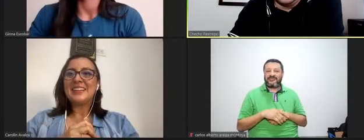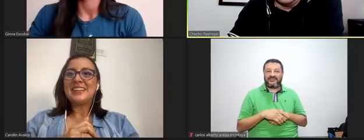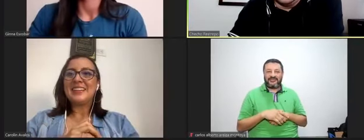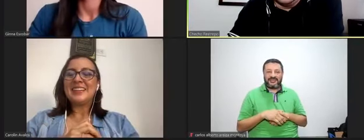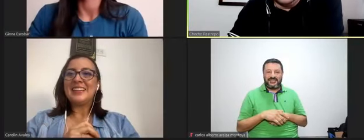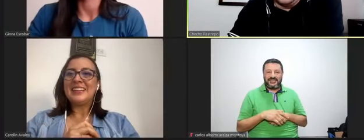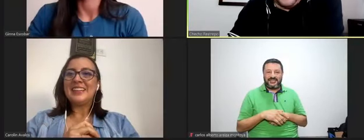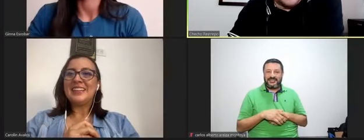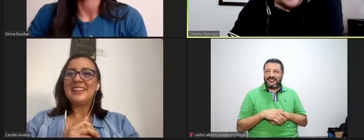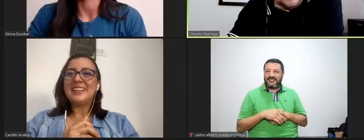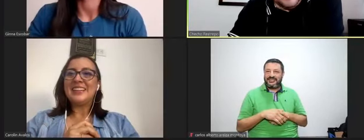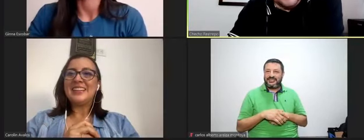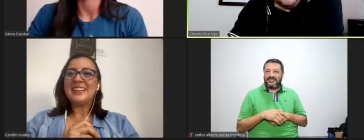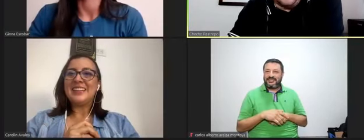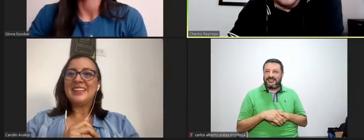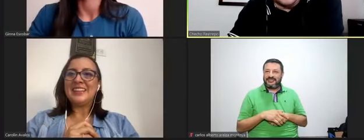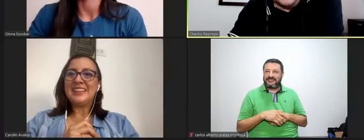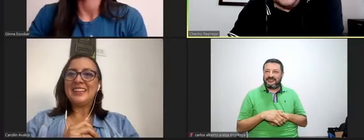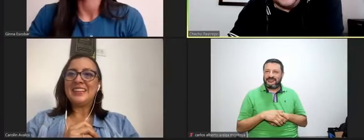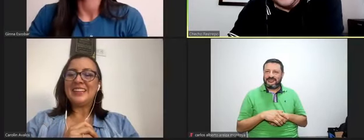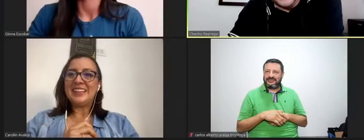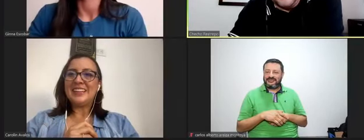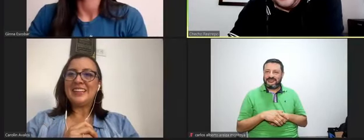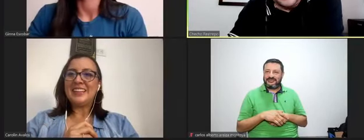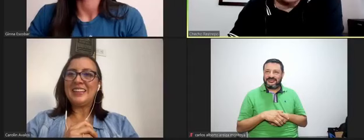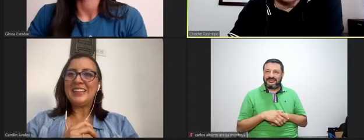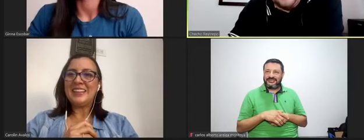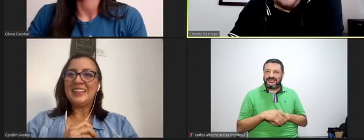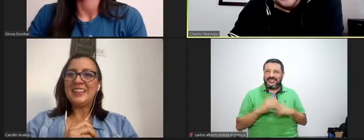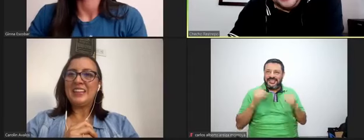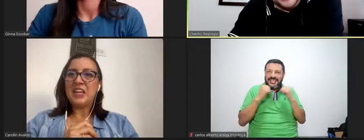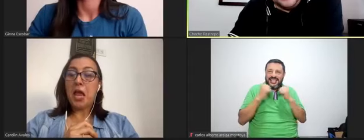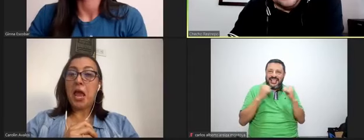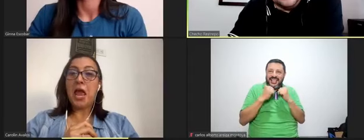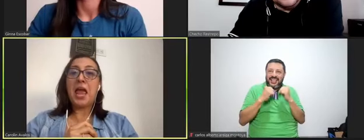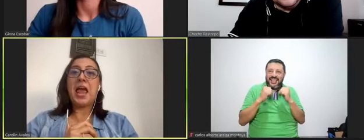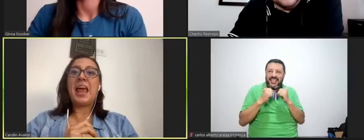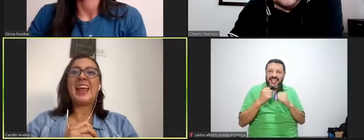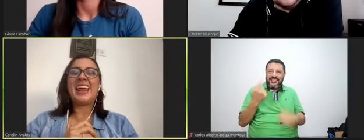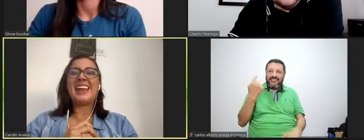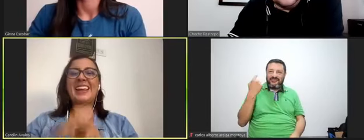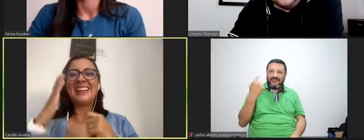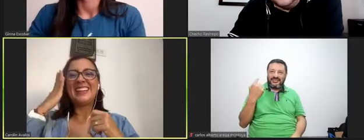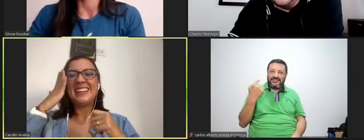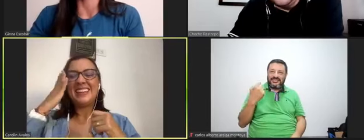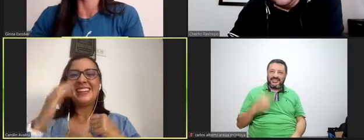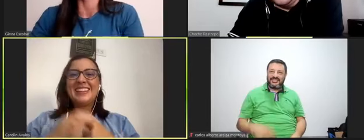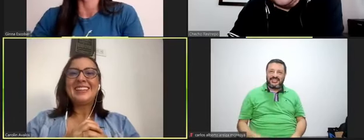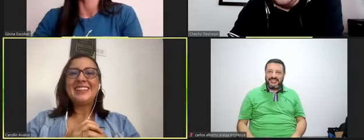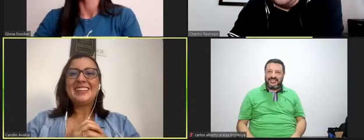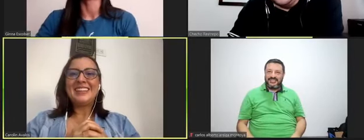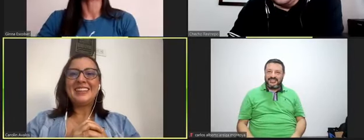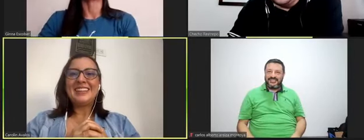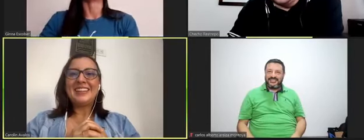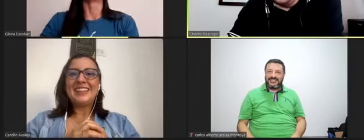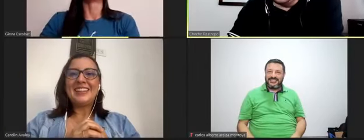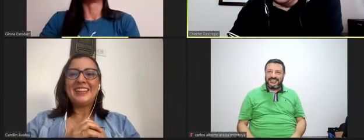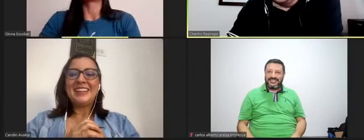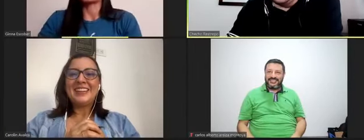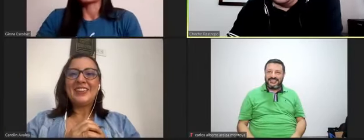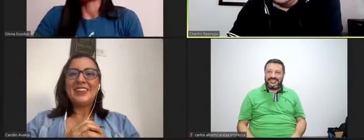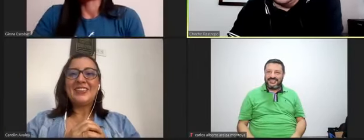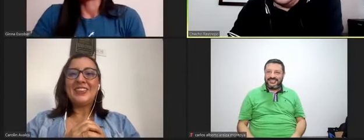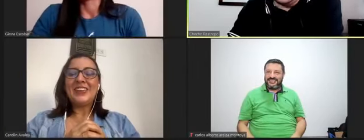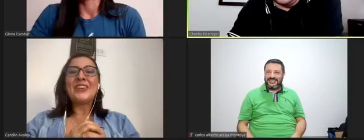interrumpo. Pero es que cuando hablamos de frío es que era en la nevera, allá abajo en la liga. Es que